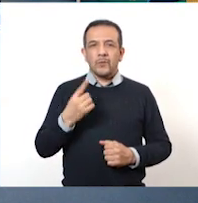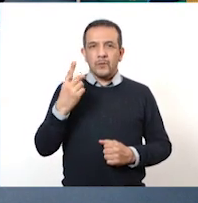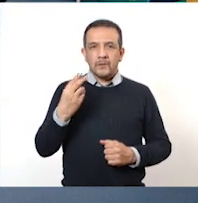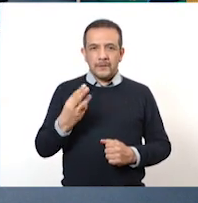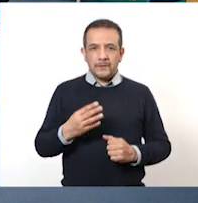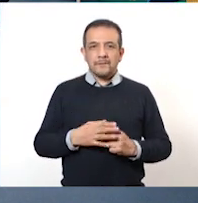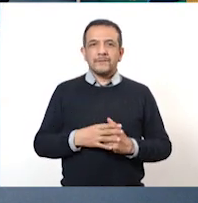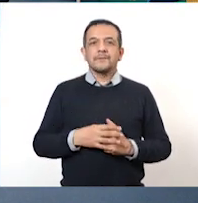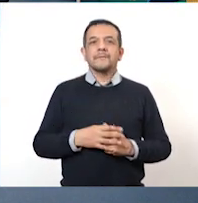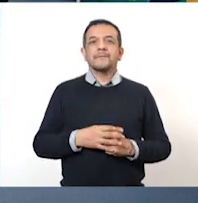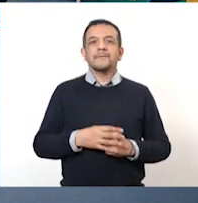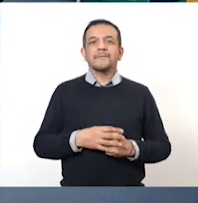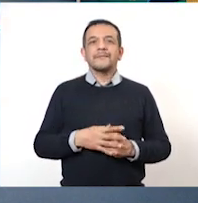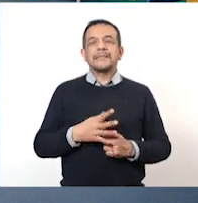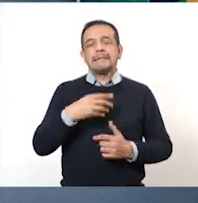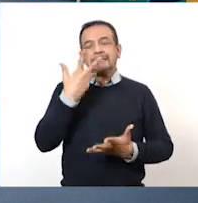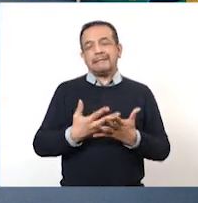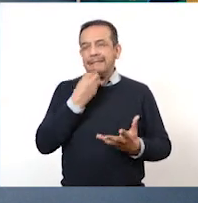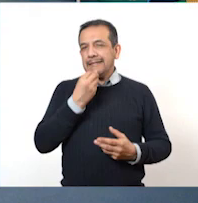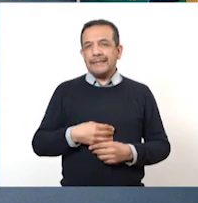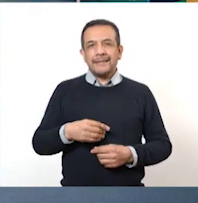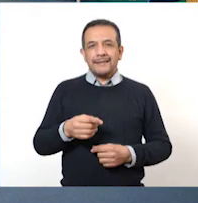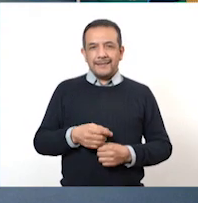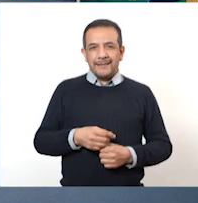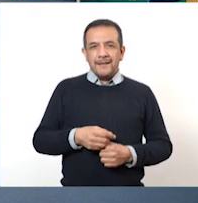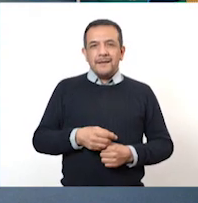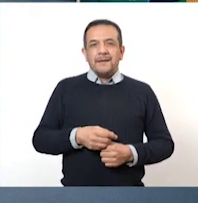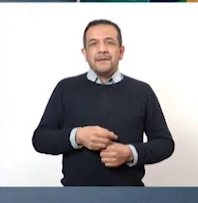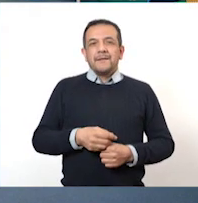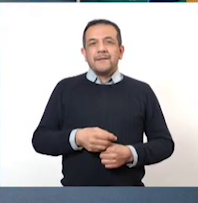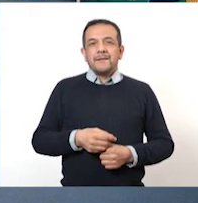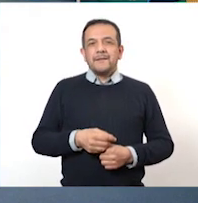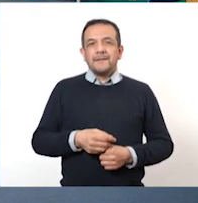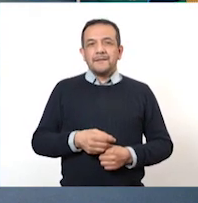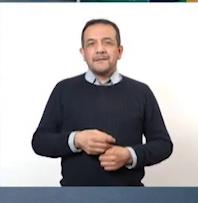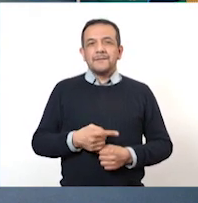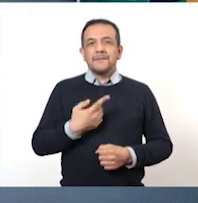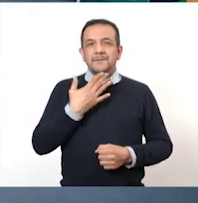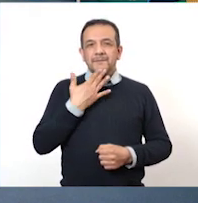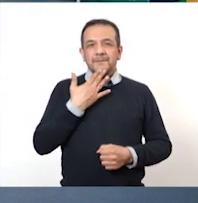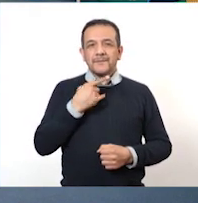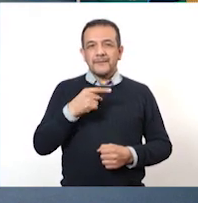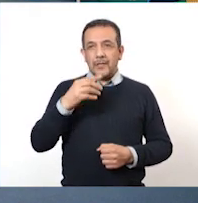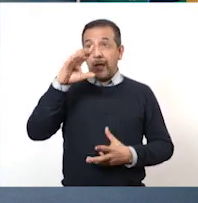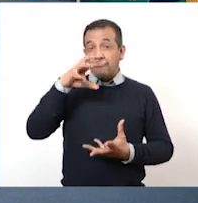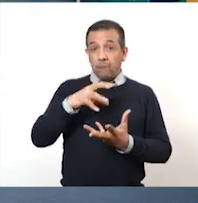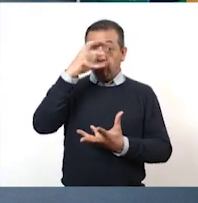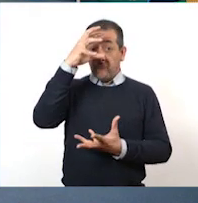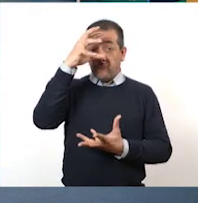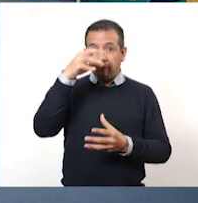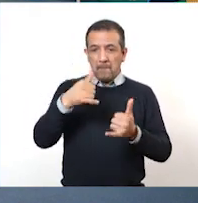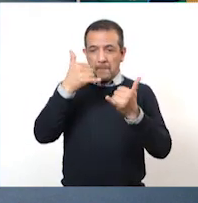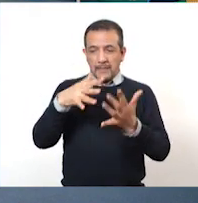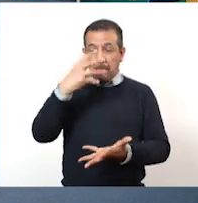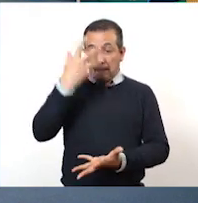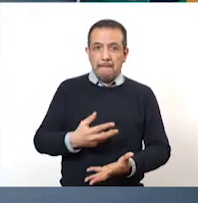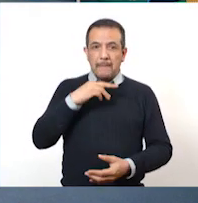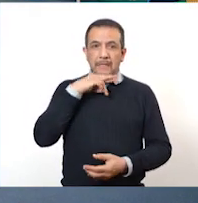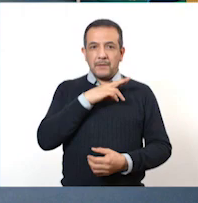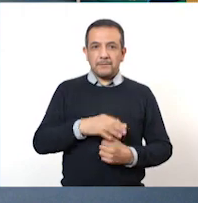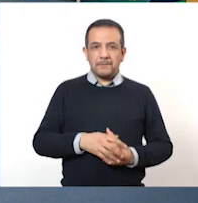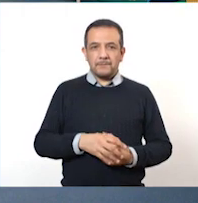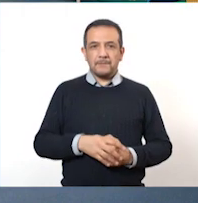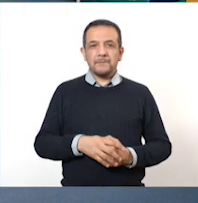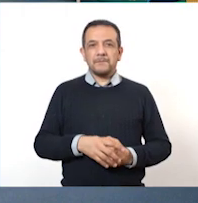Sale. Uno, dos, tres. Se me cayó. A ver, vamos. Uno, dos, tres. Eso es. Cae más rápido. Sí. Porque es más